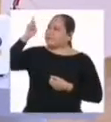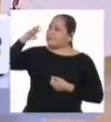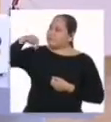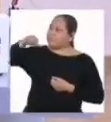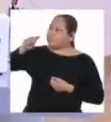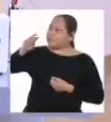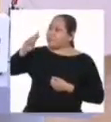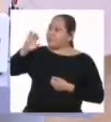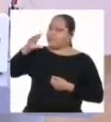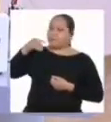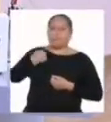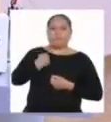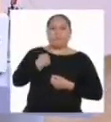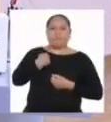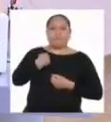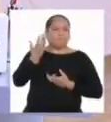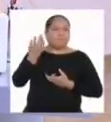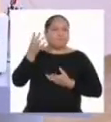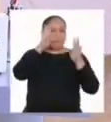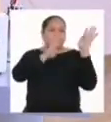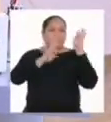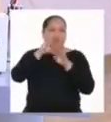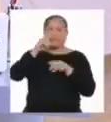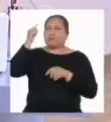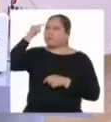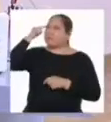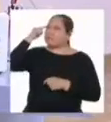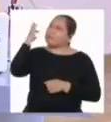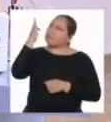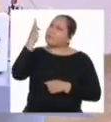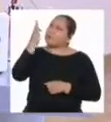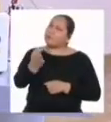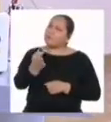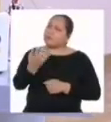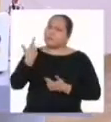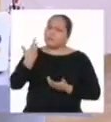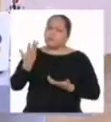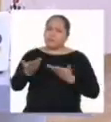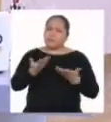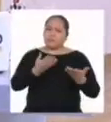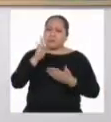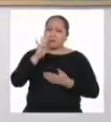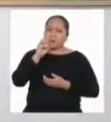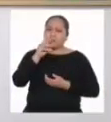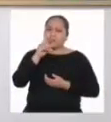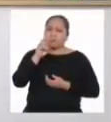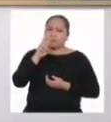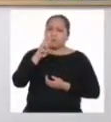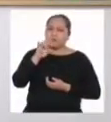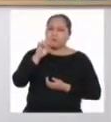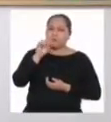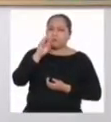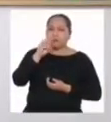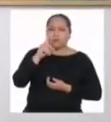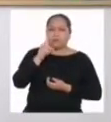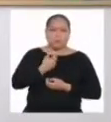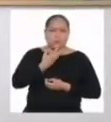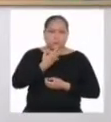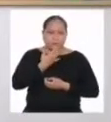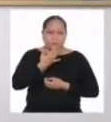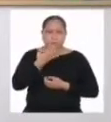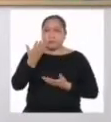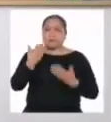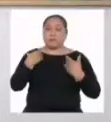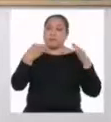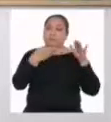Profesora Patricia, me he quedado preocupada. ¿Qué piensa del futuro en relación a nuestra biodiversidad? Que podemos tener un futuro